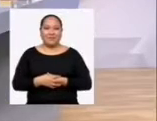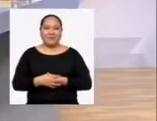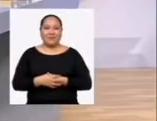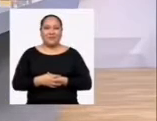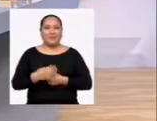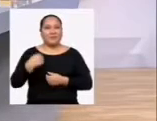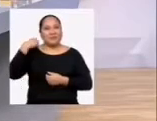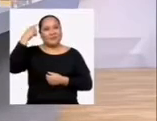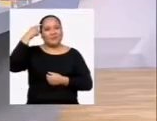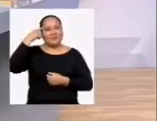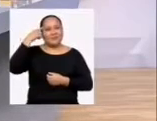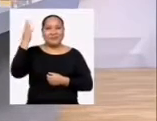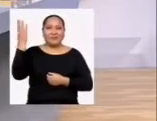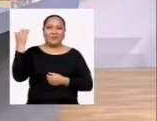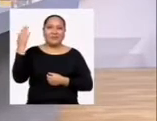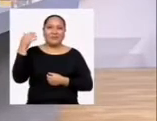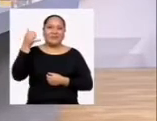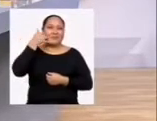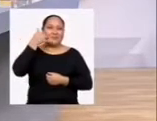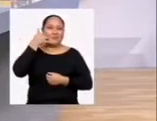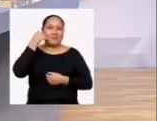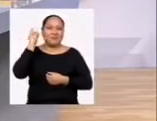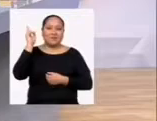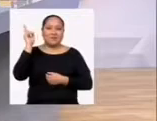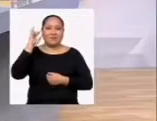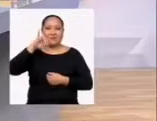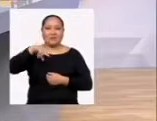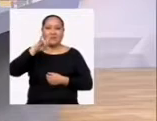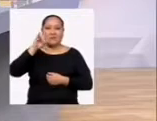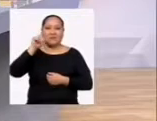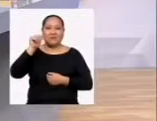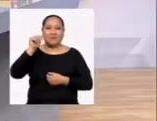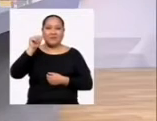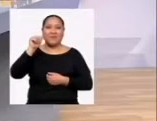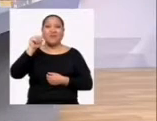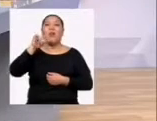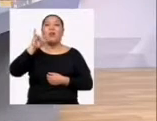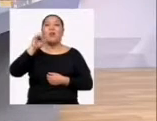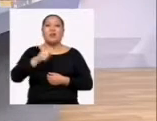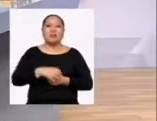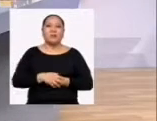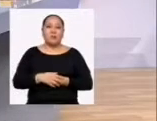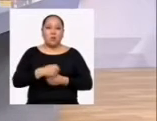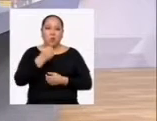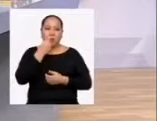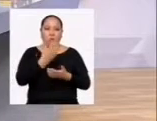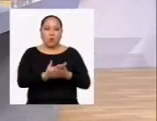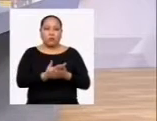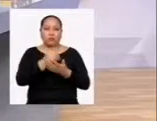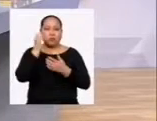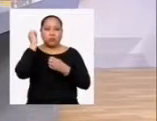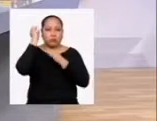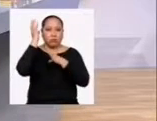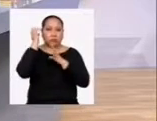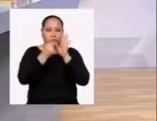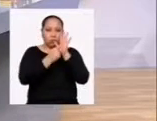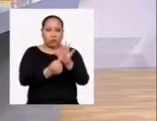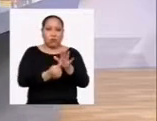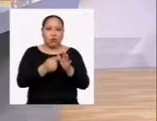Creo que voy a llamar a la profesora Julia porque hacer un buen texto explicativo no solo es evitar decir